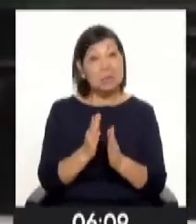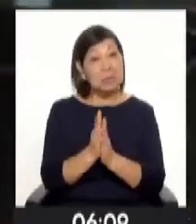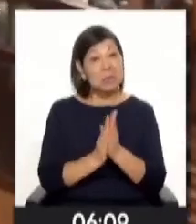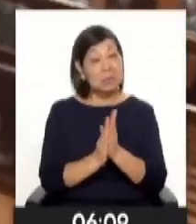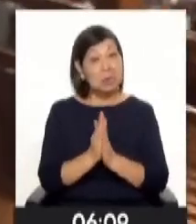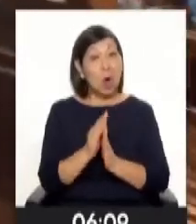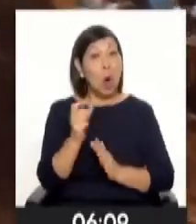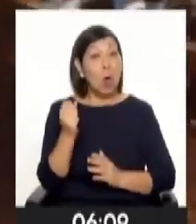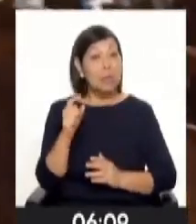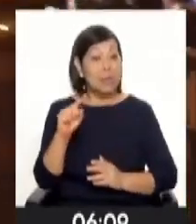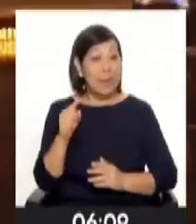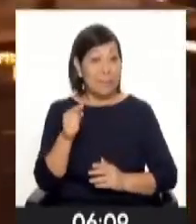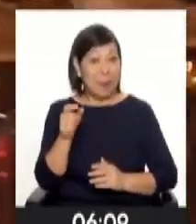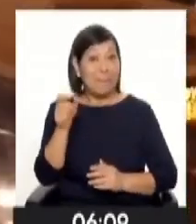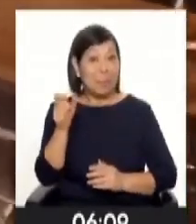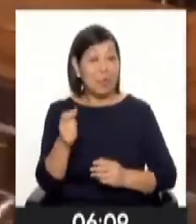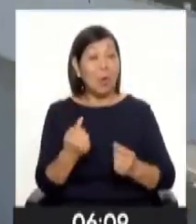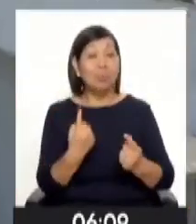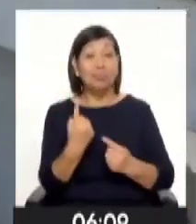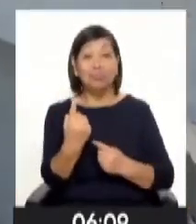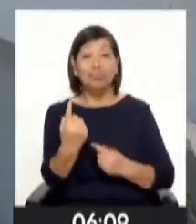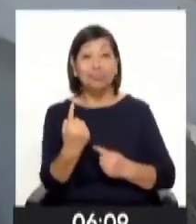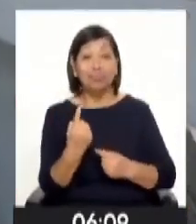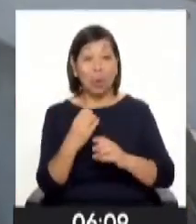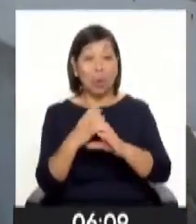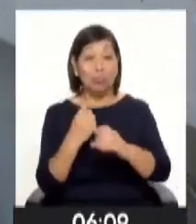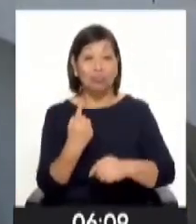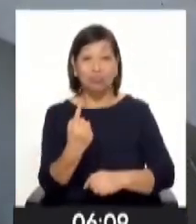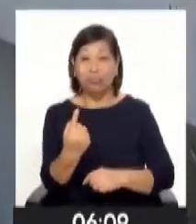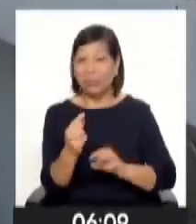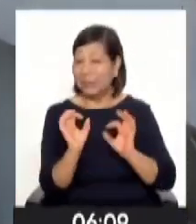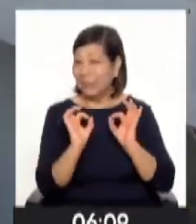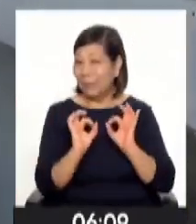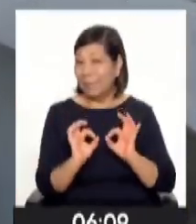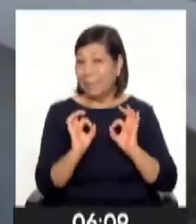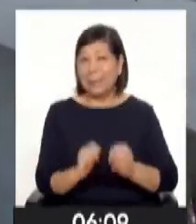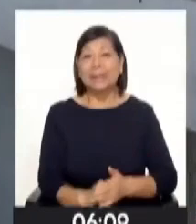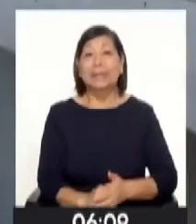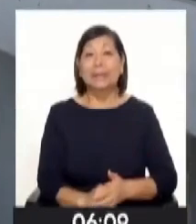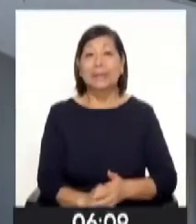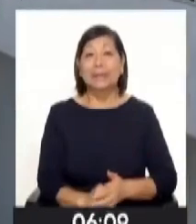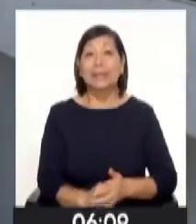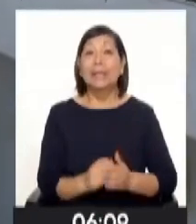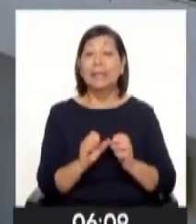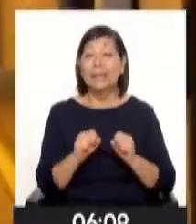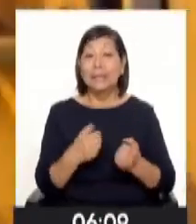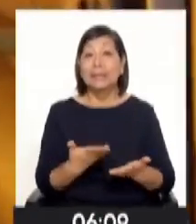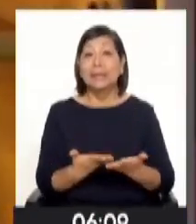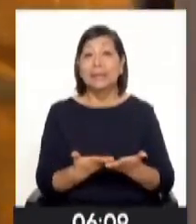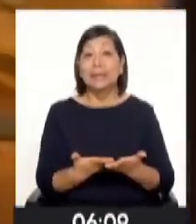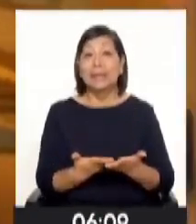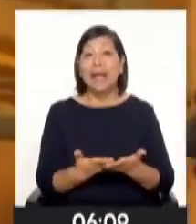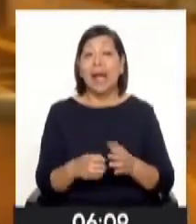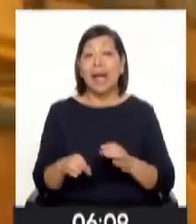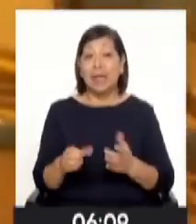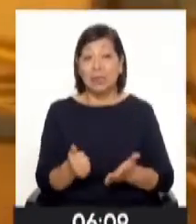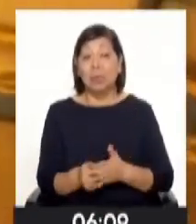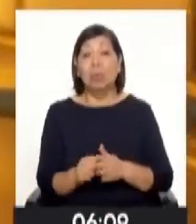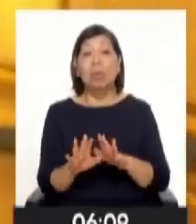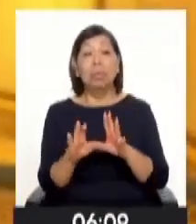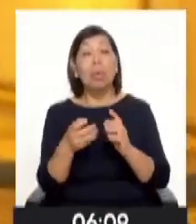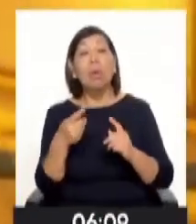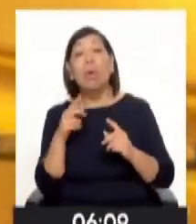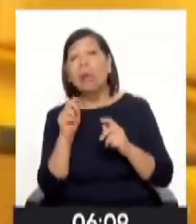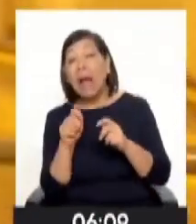a más de 11.000 usuarios que se movilizan a diario utilizando esta ruta. La entidad tomó la decisión tras realizar una